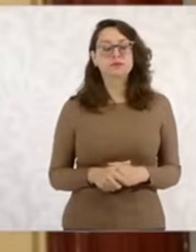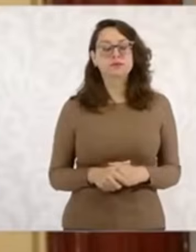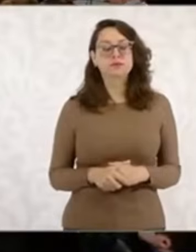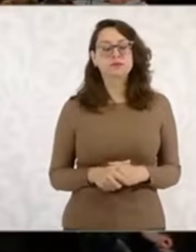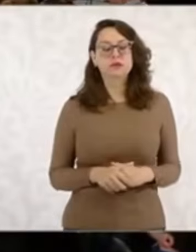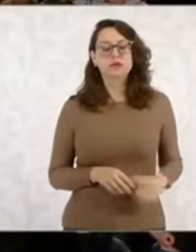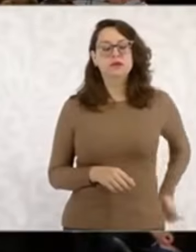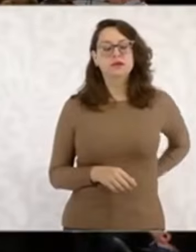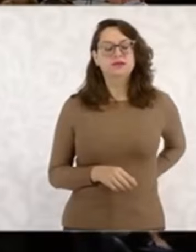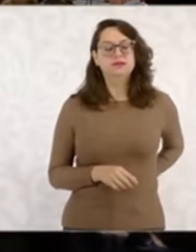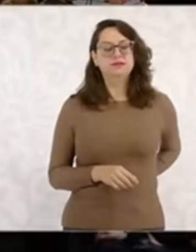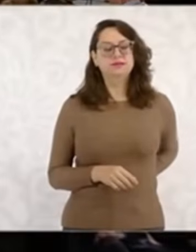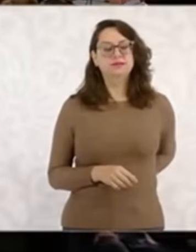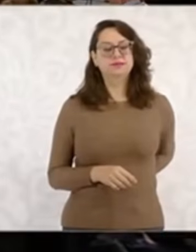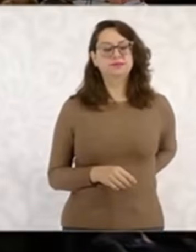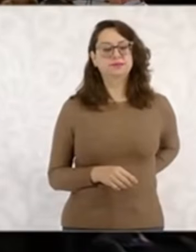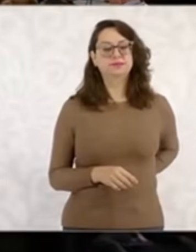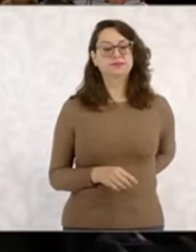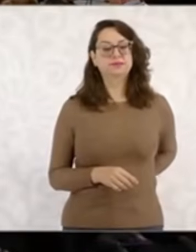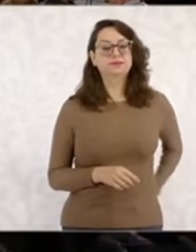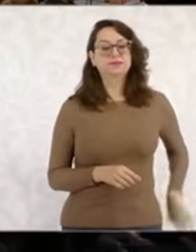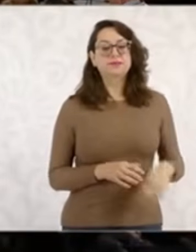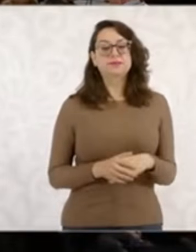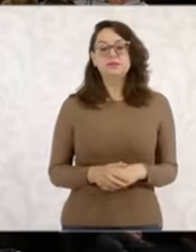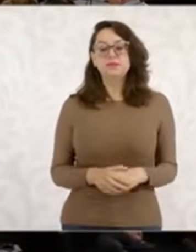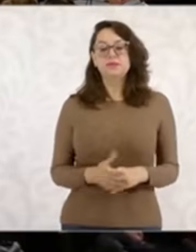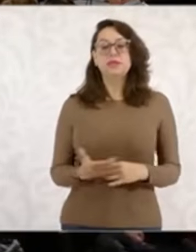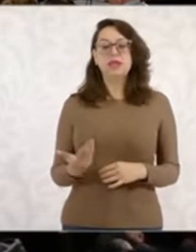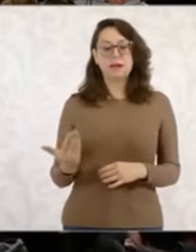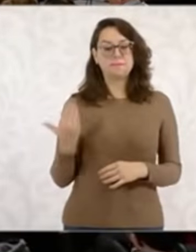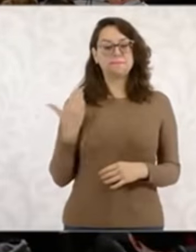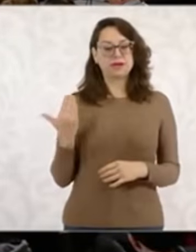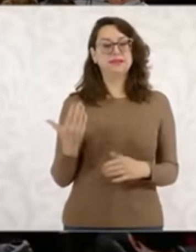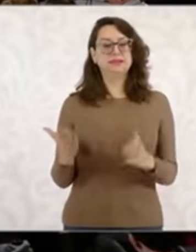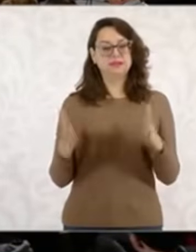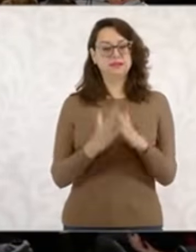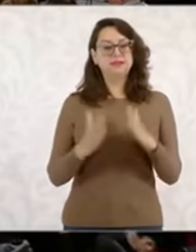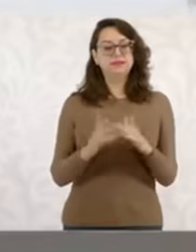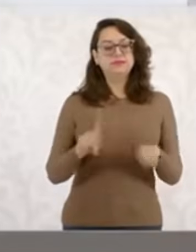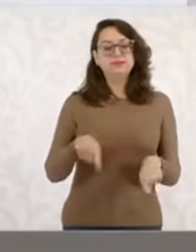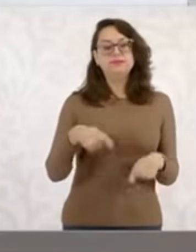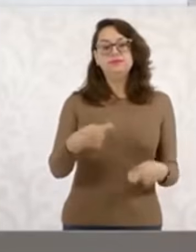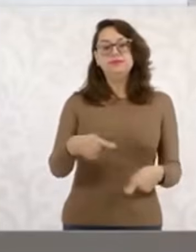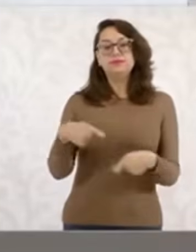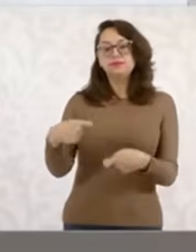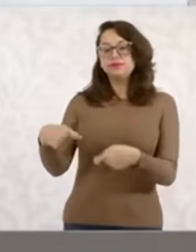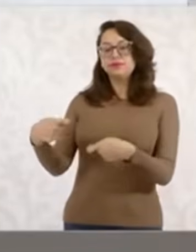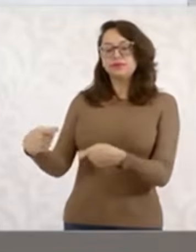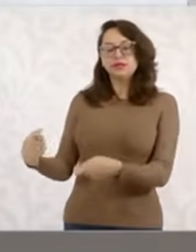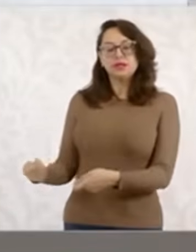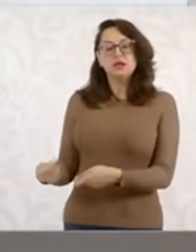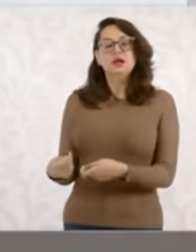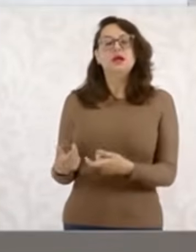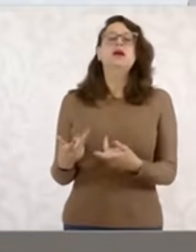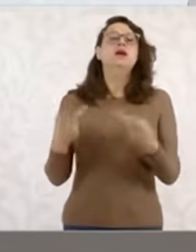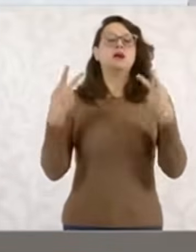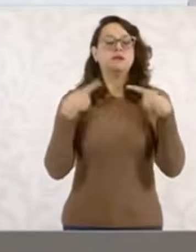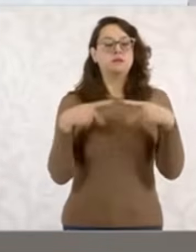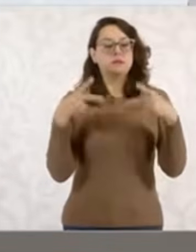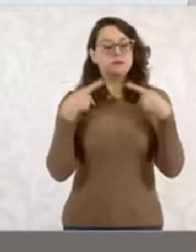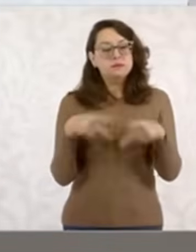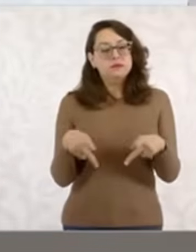presidenta inició la entrega de viviendas, ahí la